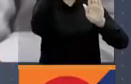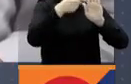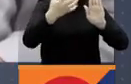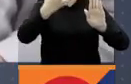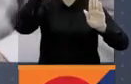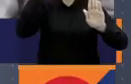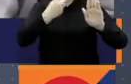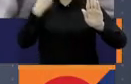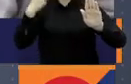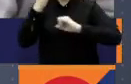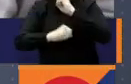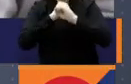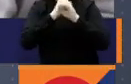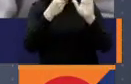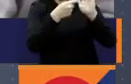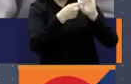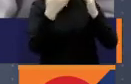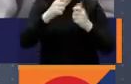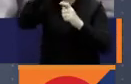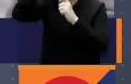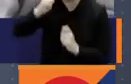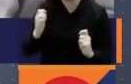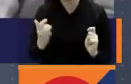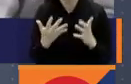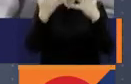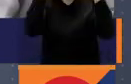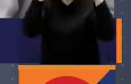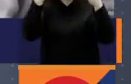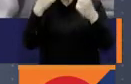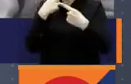¿Qué detalles se conocen de la conmemoración? ¿Qué tal?